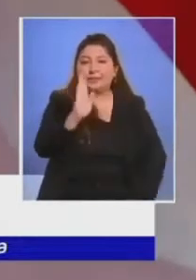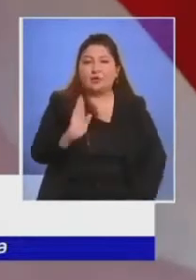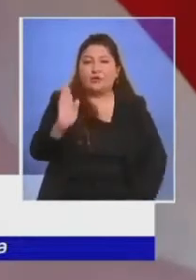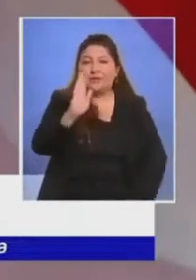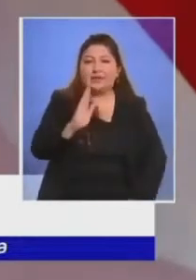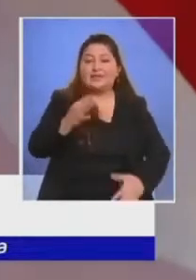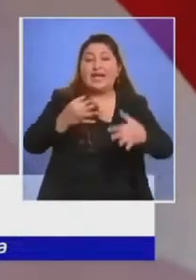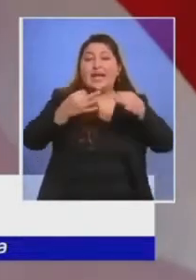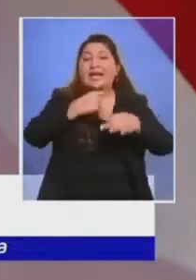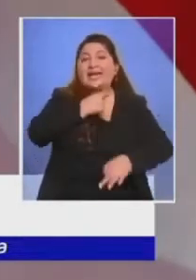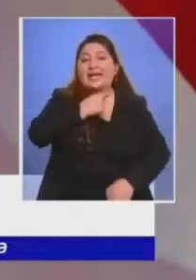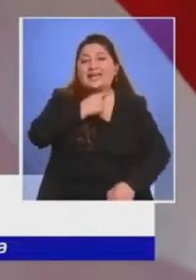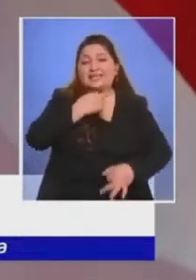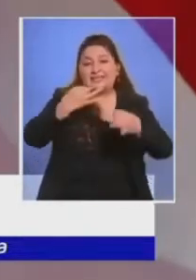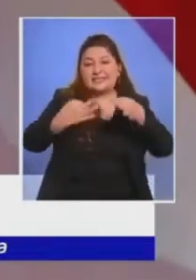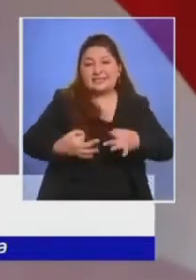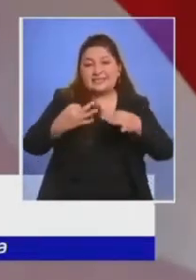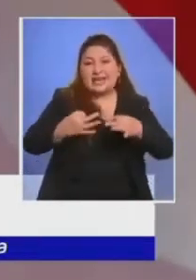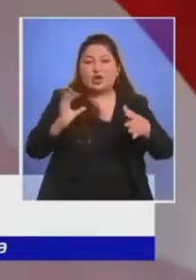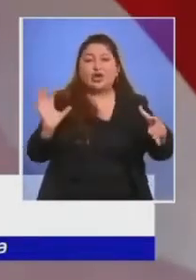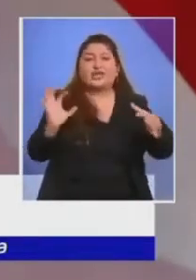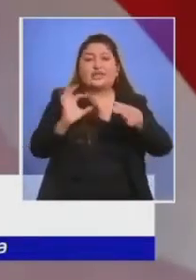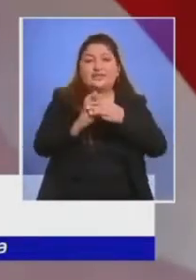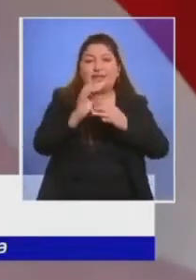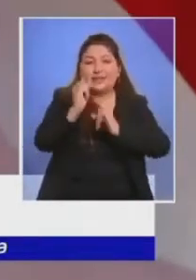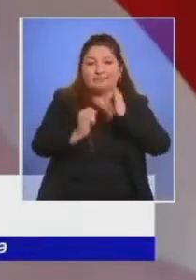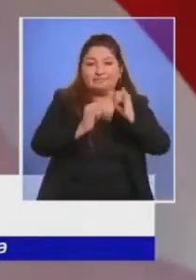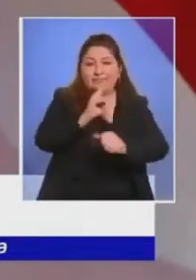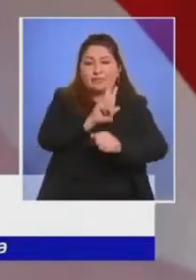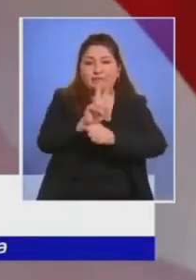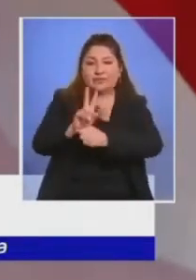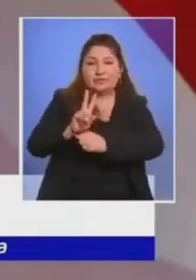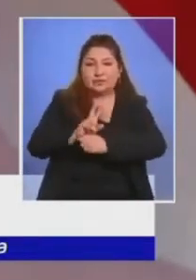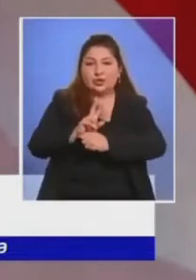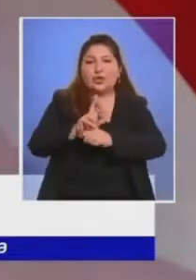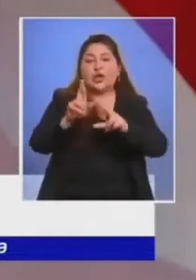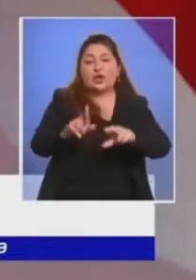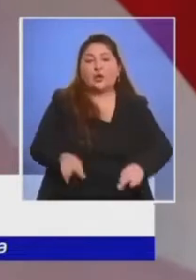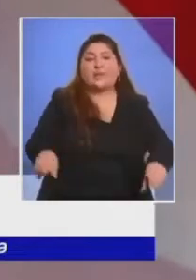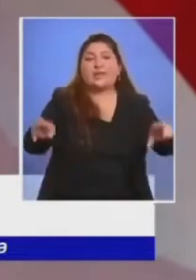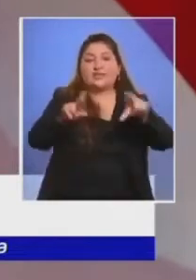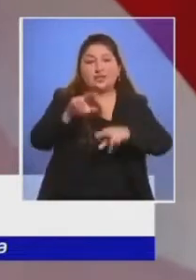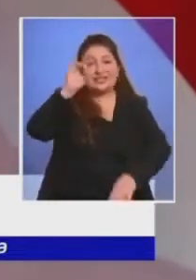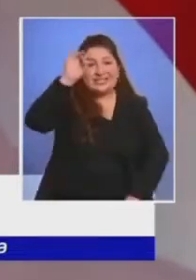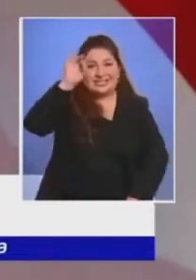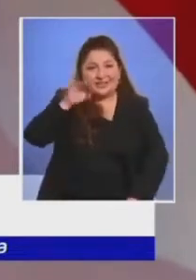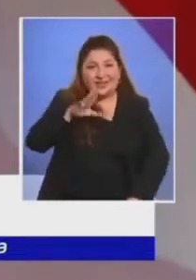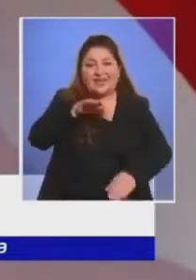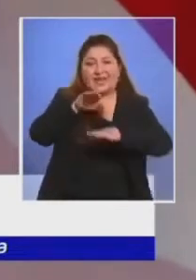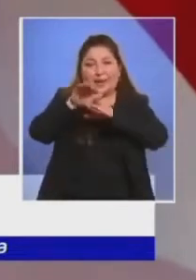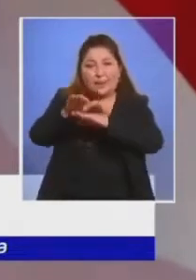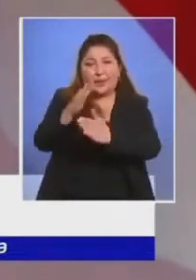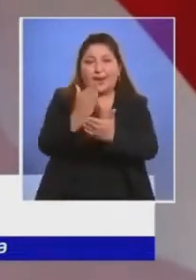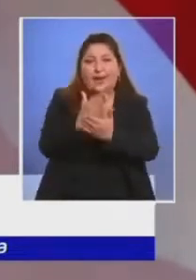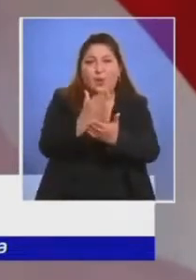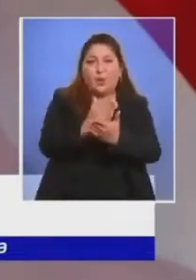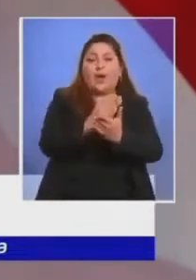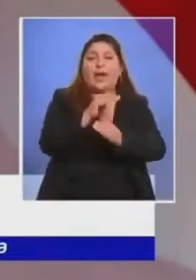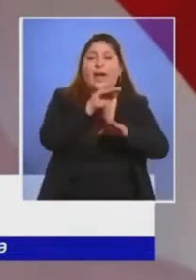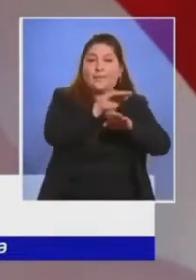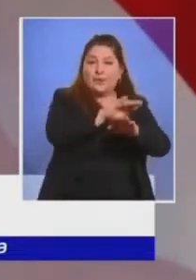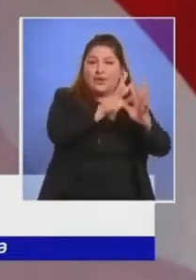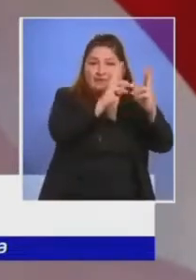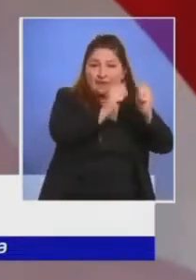nuestros profesores, a las escuelas públicas, implementar un plan de recuperación de saberes que apoye a las escuelas, a las familias, pero también